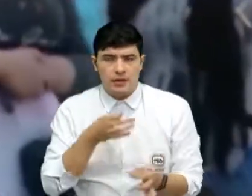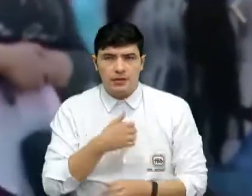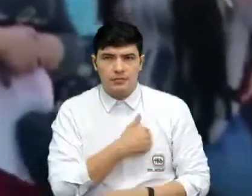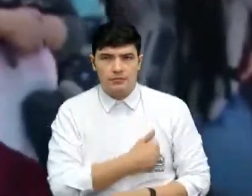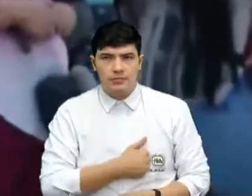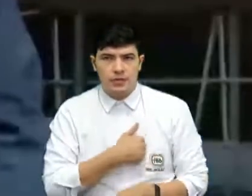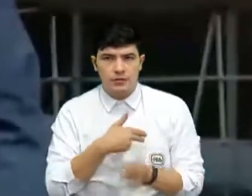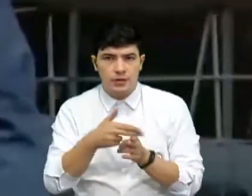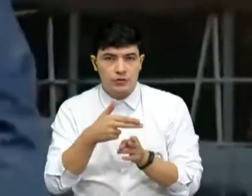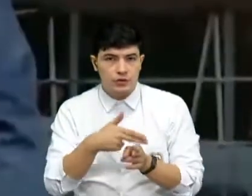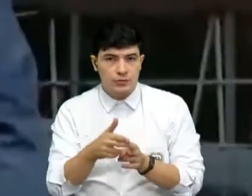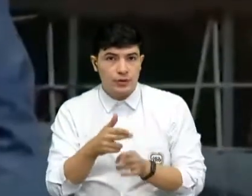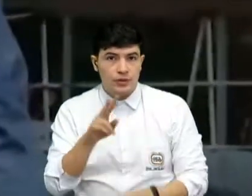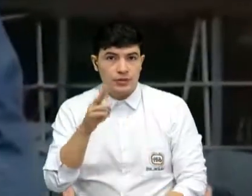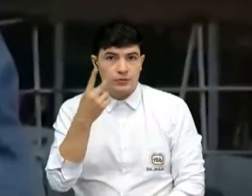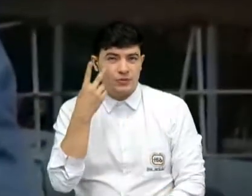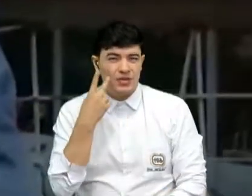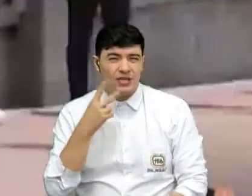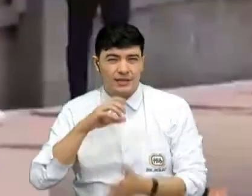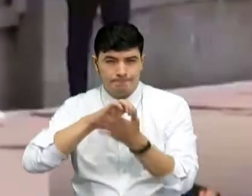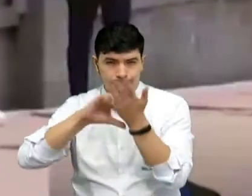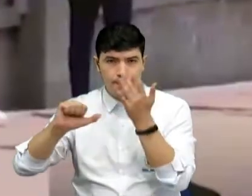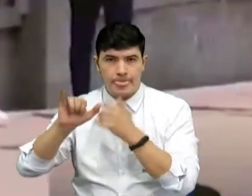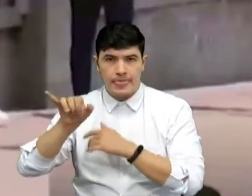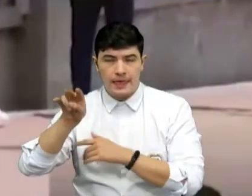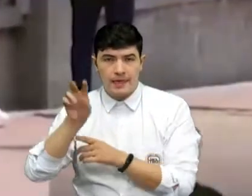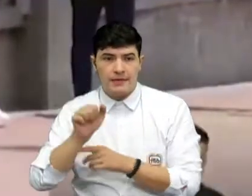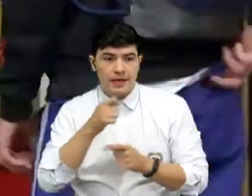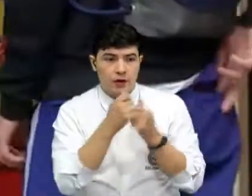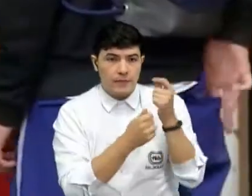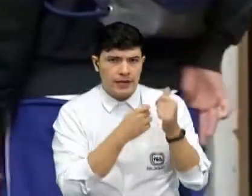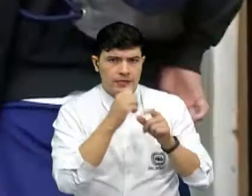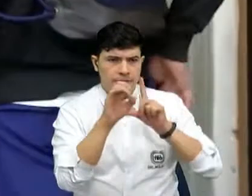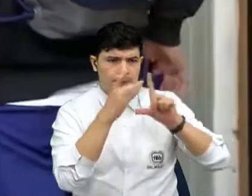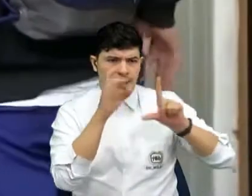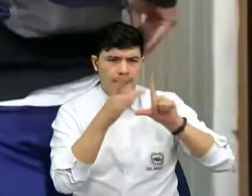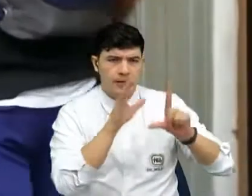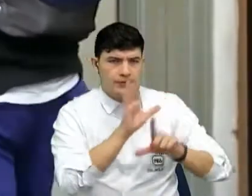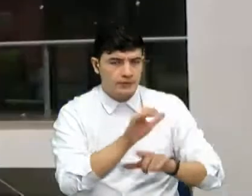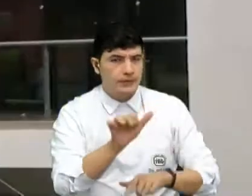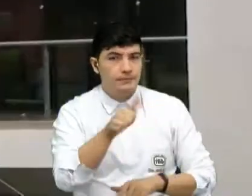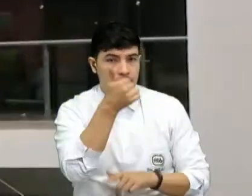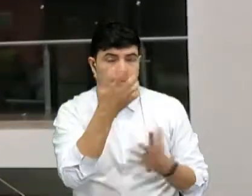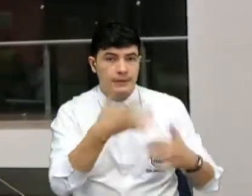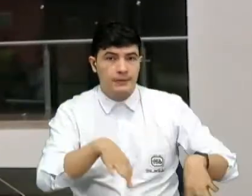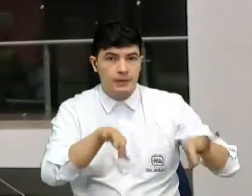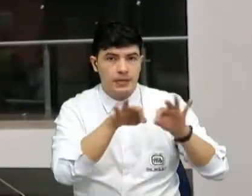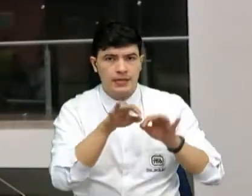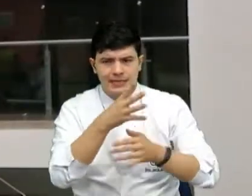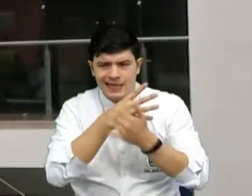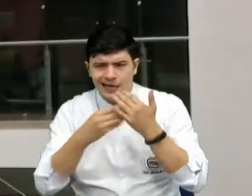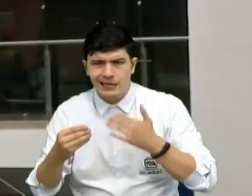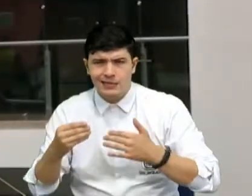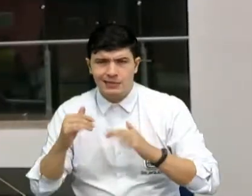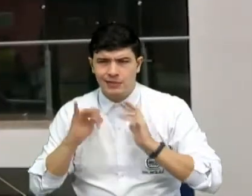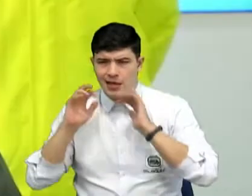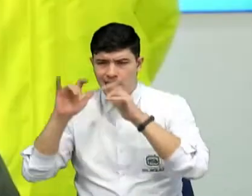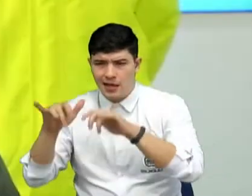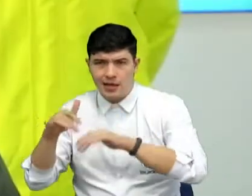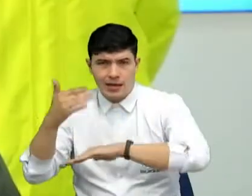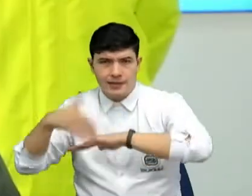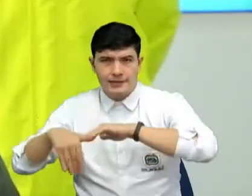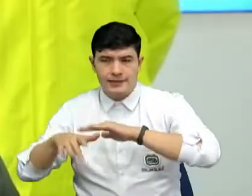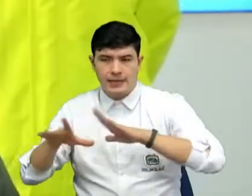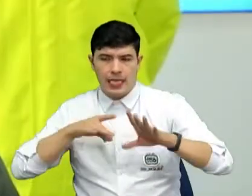el próximo Día sin IVA, en donde el comercio electrónico debe ser el protagonista. Tenemos habilitado tres canales para la denuncia.